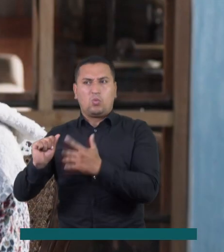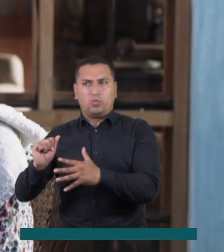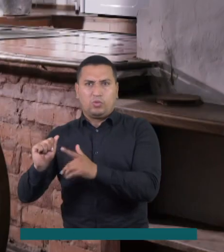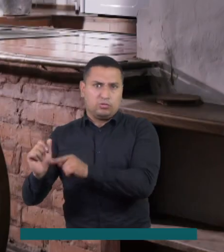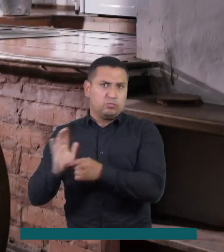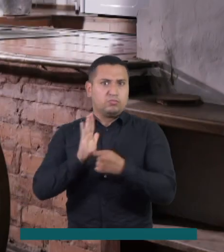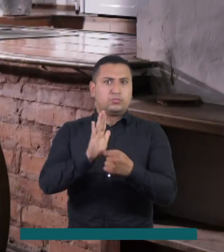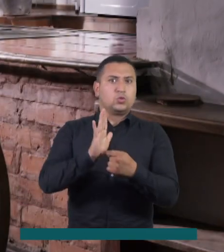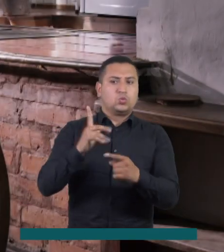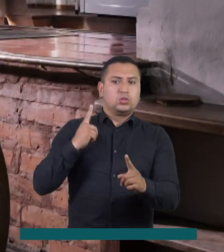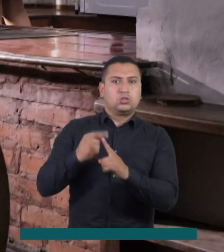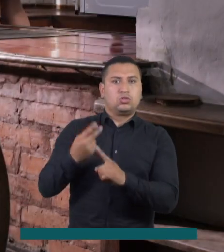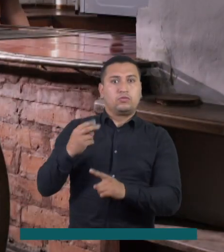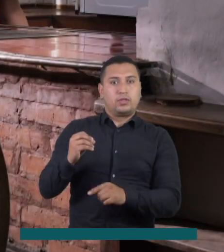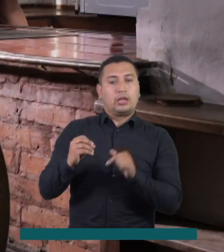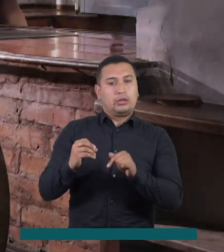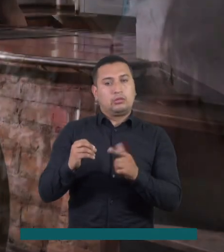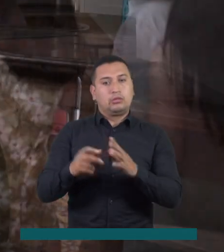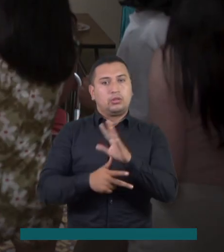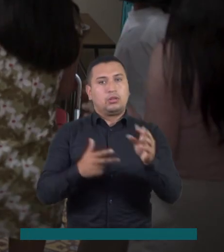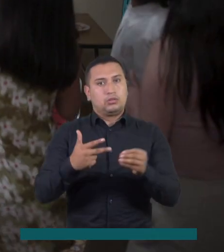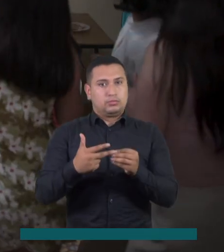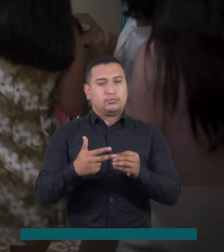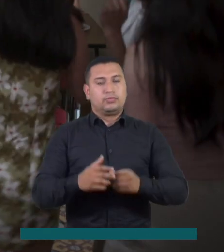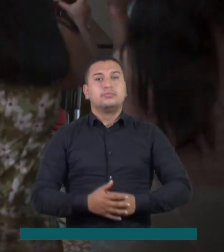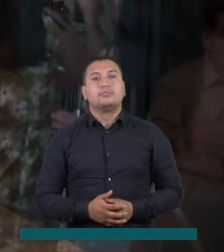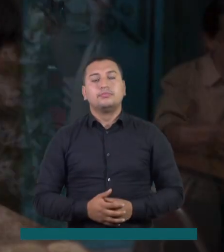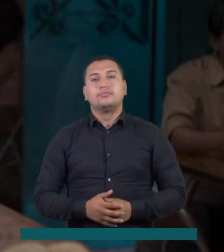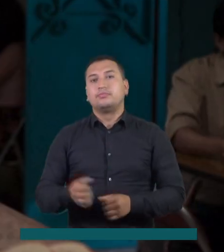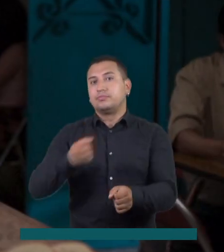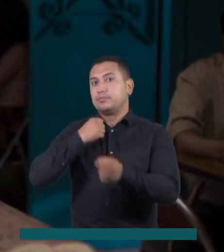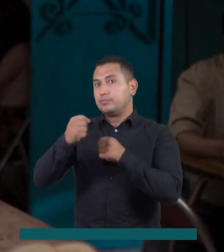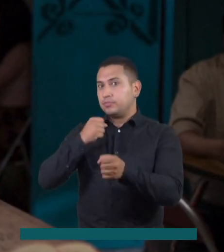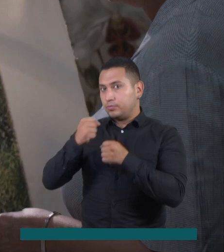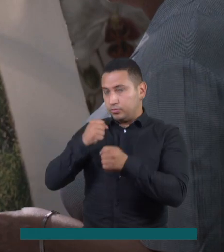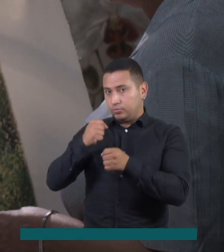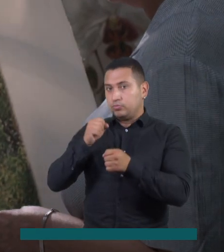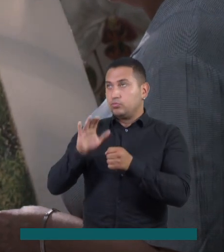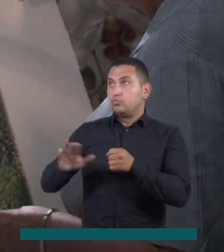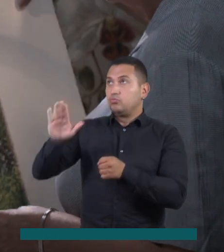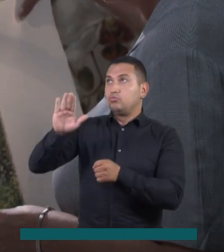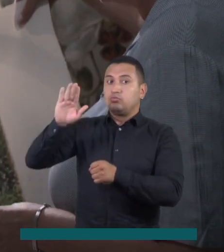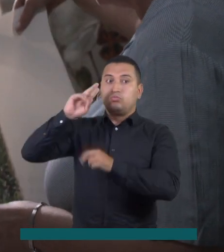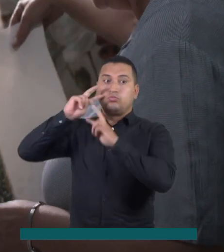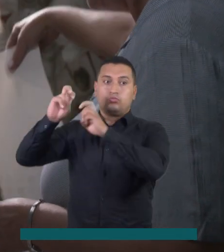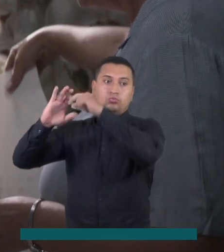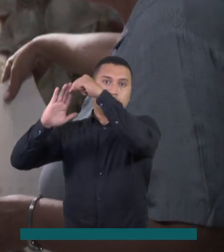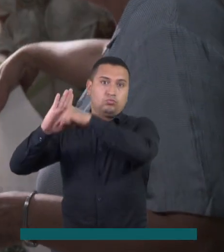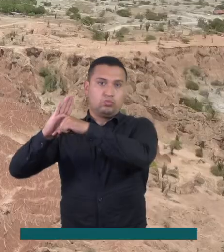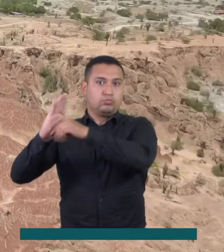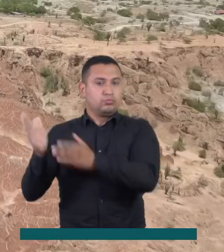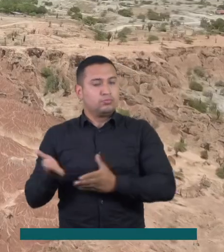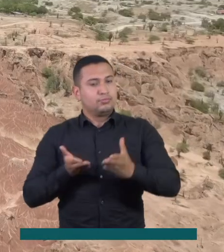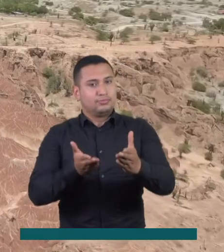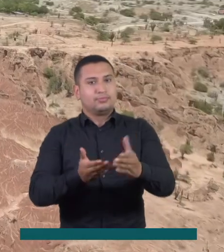en Canal 13. Estamos en Enlace 13, periodismo a profundidad de nuestras regiones.